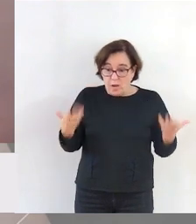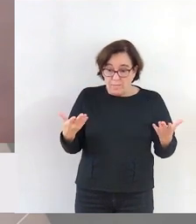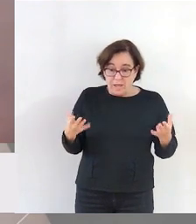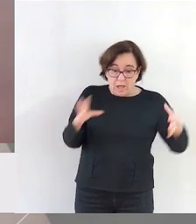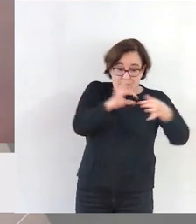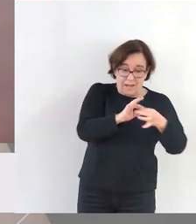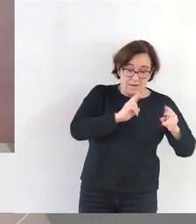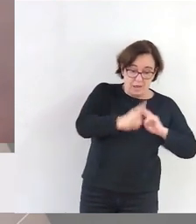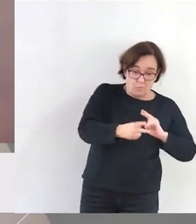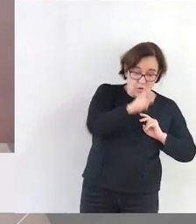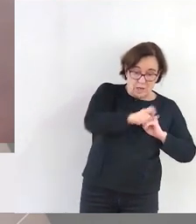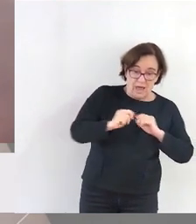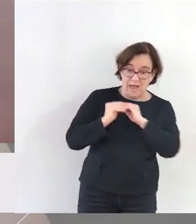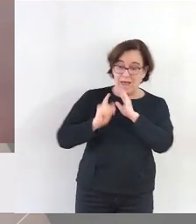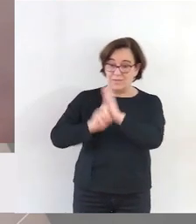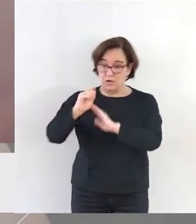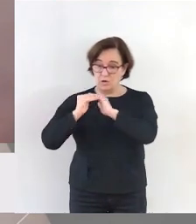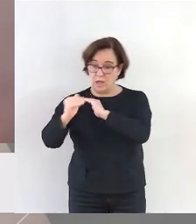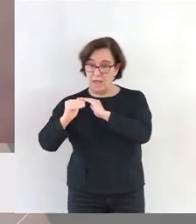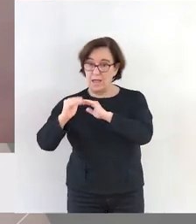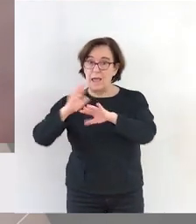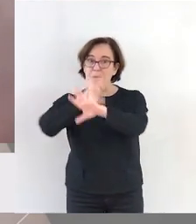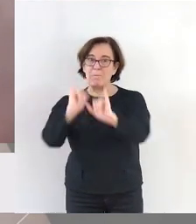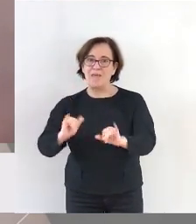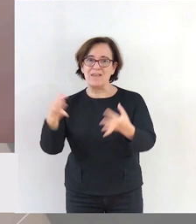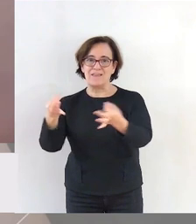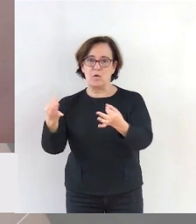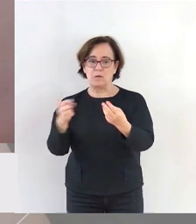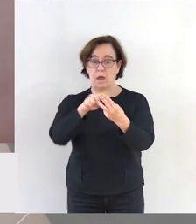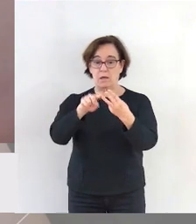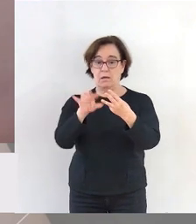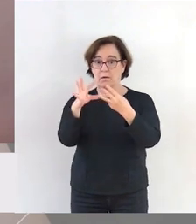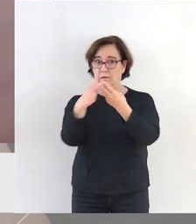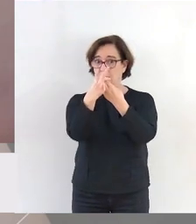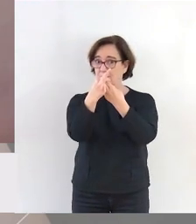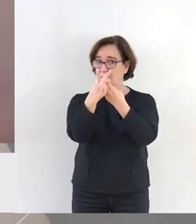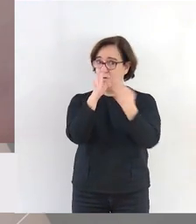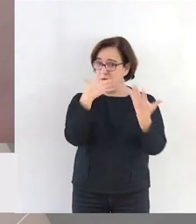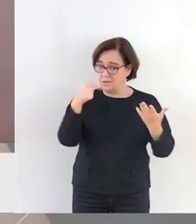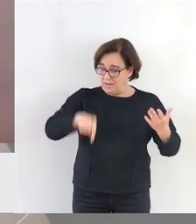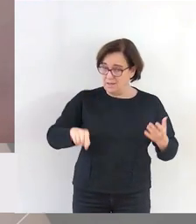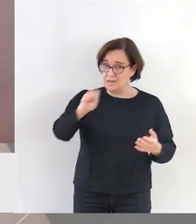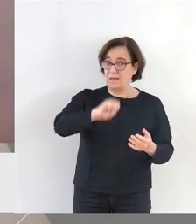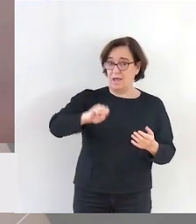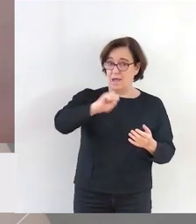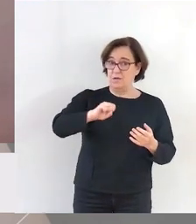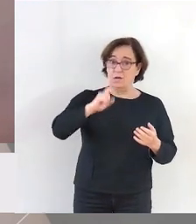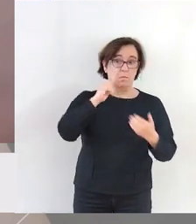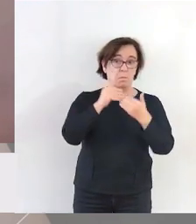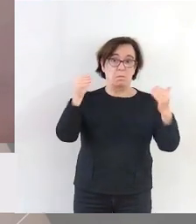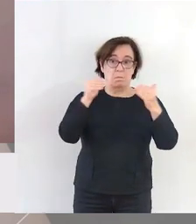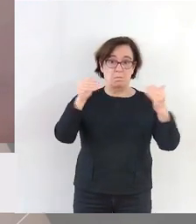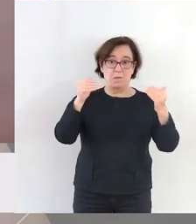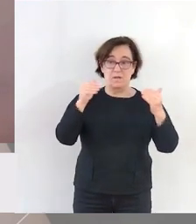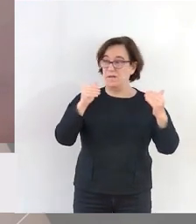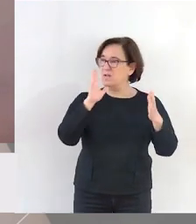humanitaria desarrollo sostenible y paz y seguridad tanto es así que este año por primera vez yo creo recordar que por primera vez